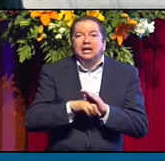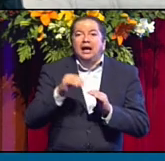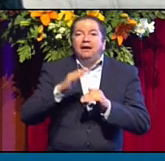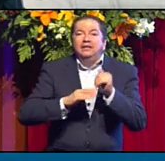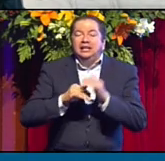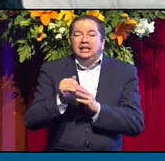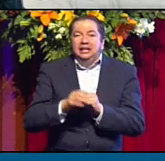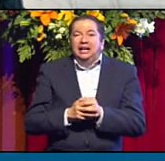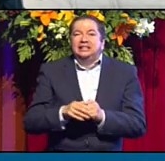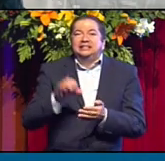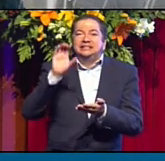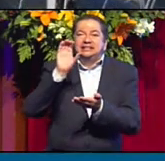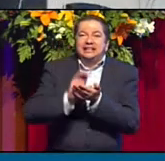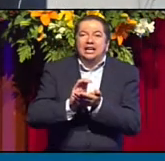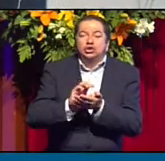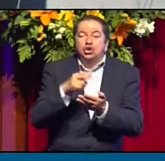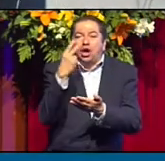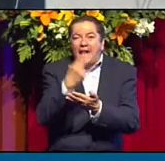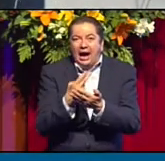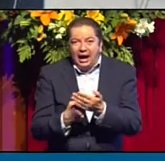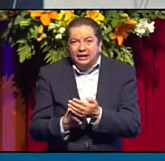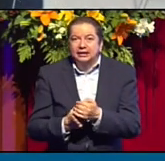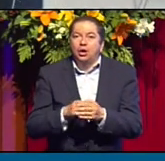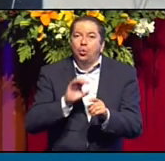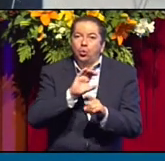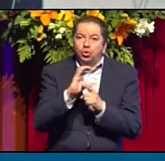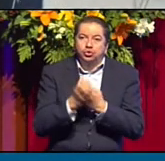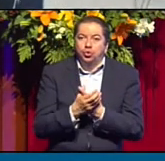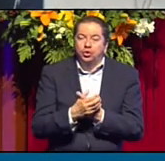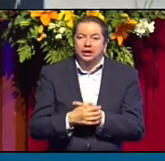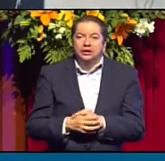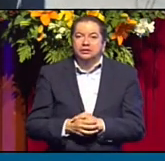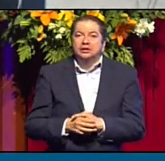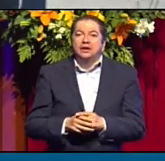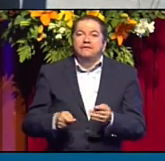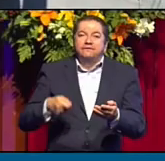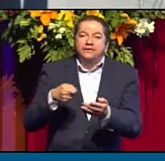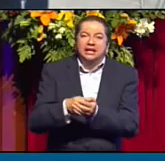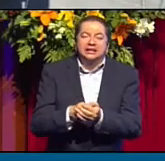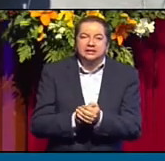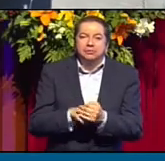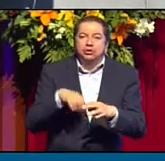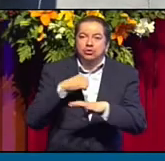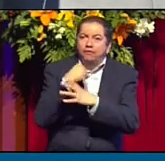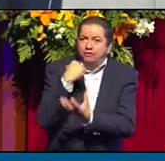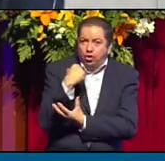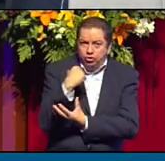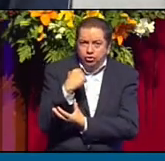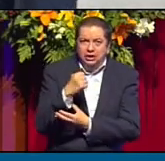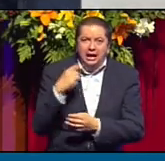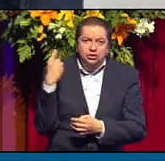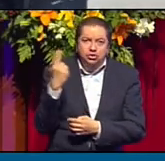espacio Centro de Arte y Cultura, el espacio de la estación. Financiamiento Fondo Nacional de Desarrollo Regional.